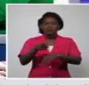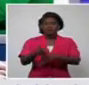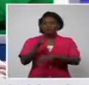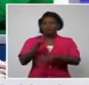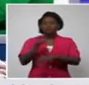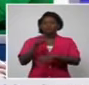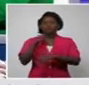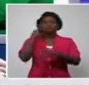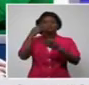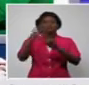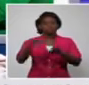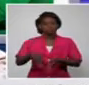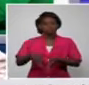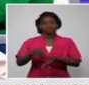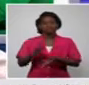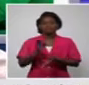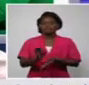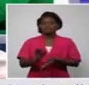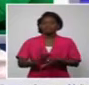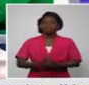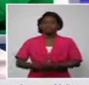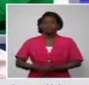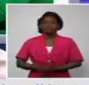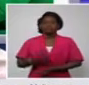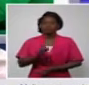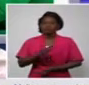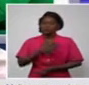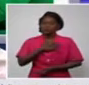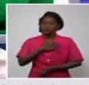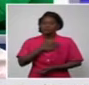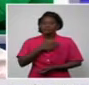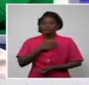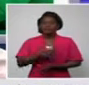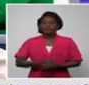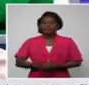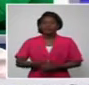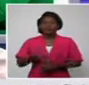externa y hace una parada